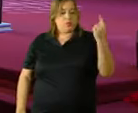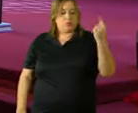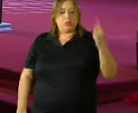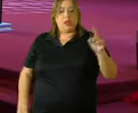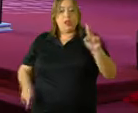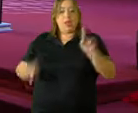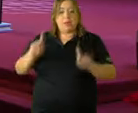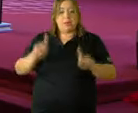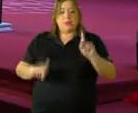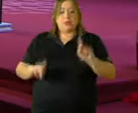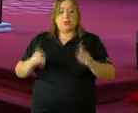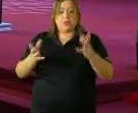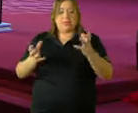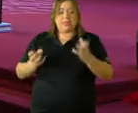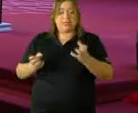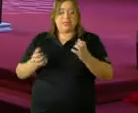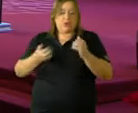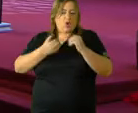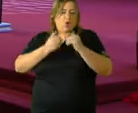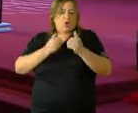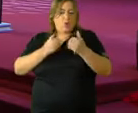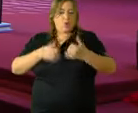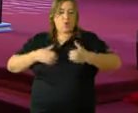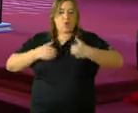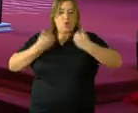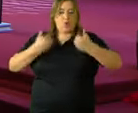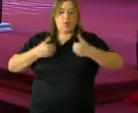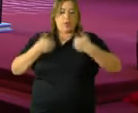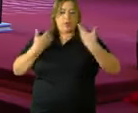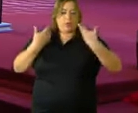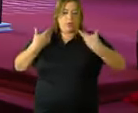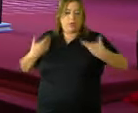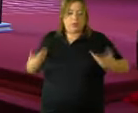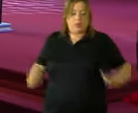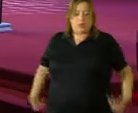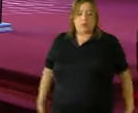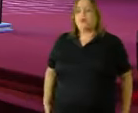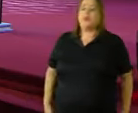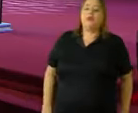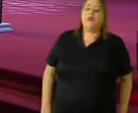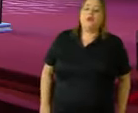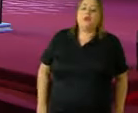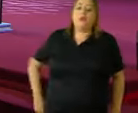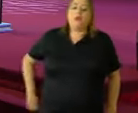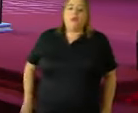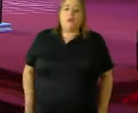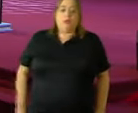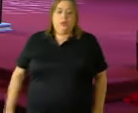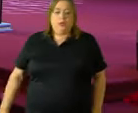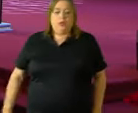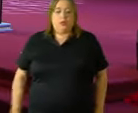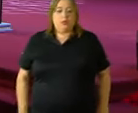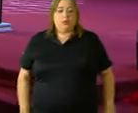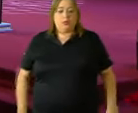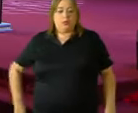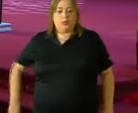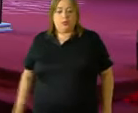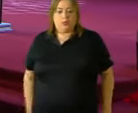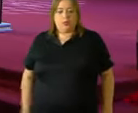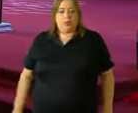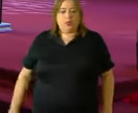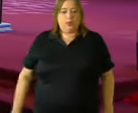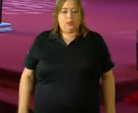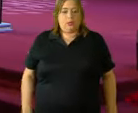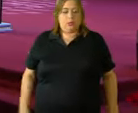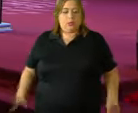quiere saber cuál es la fuente de la juventud. Me pararon en Iberia. No me dejan pasar. Dígame qué usted usa. Y yo me